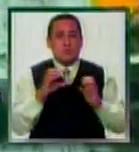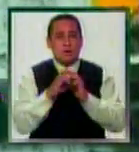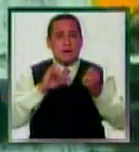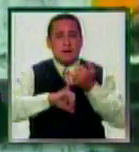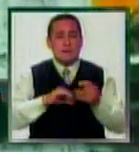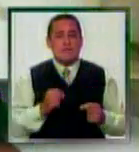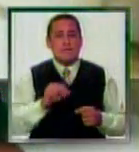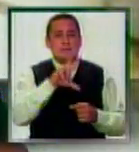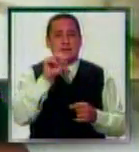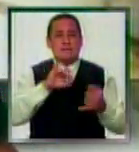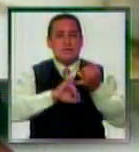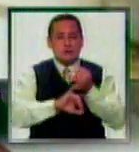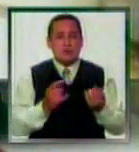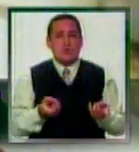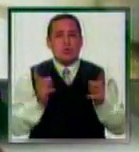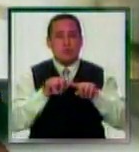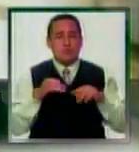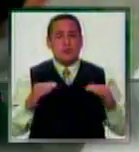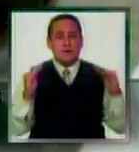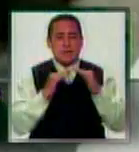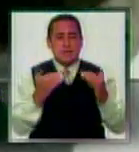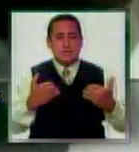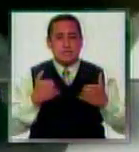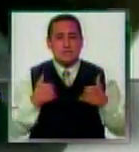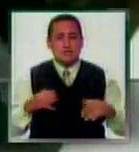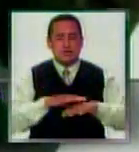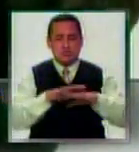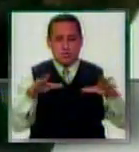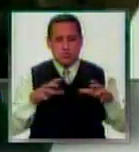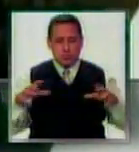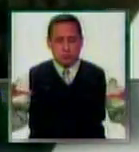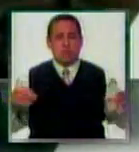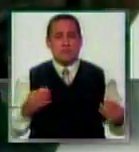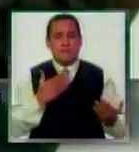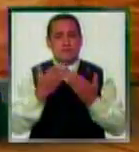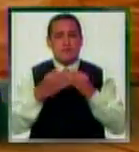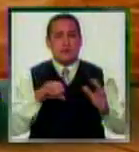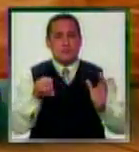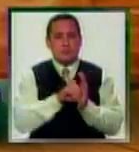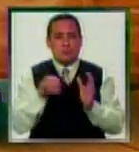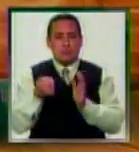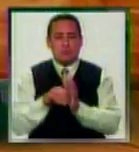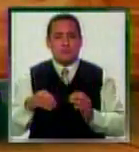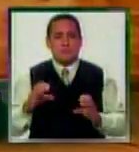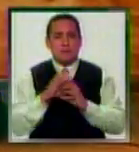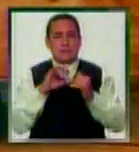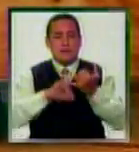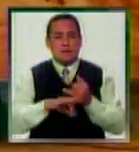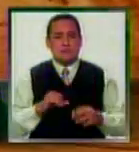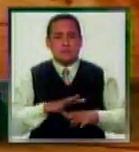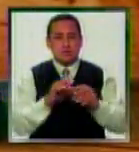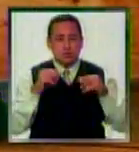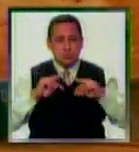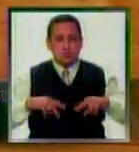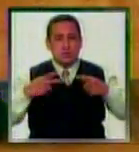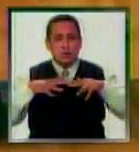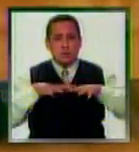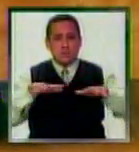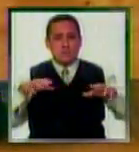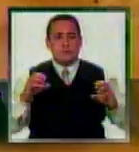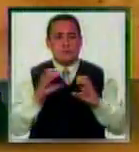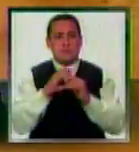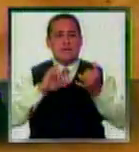de 30 soles cuando en la casa se tiene toda una red de gas doméstico. La masificación del gas,